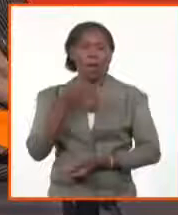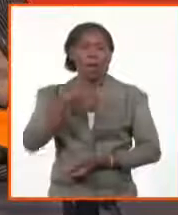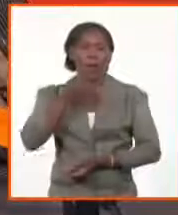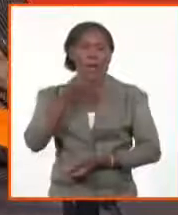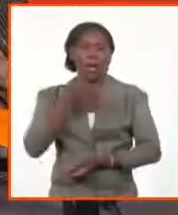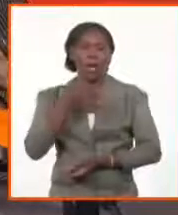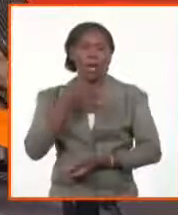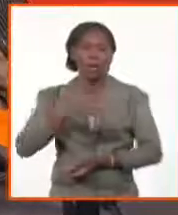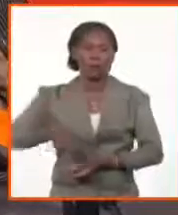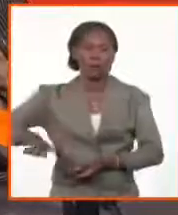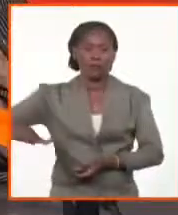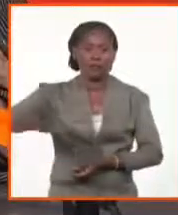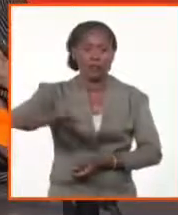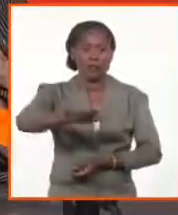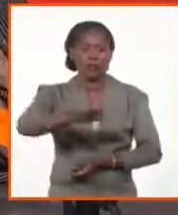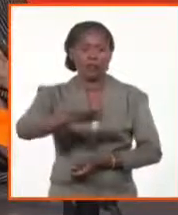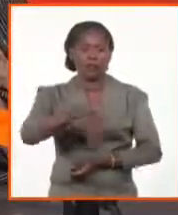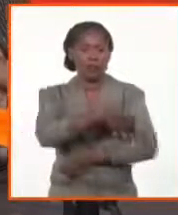cubano